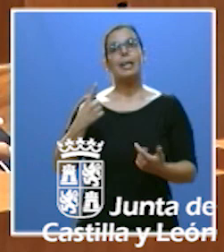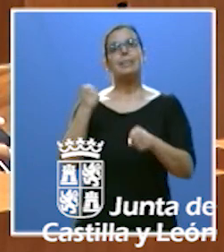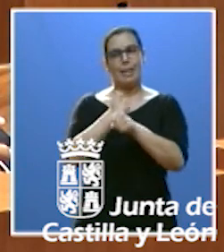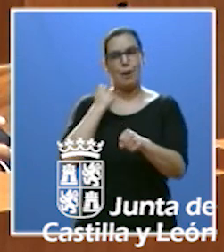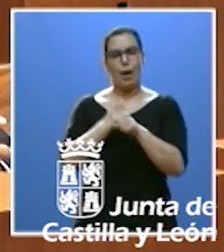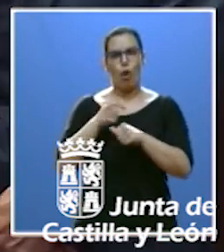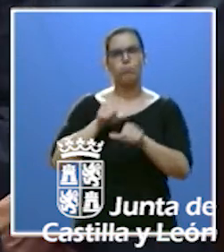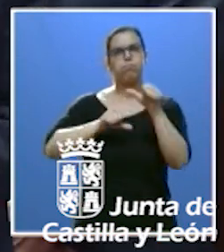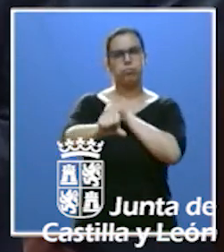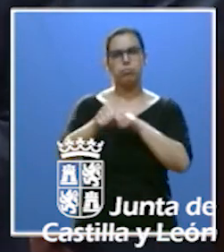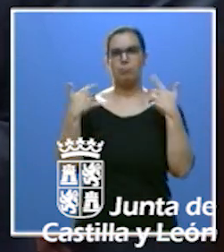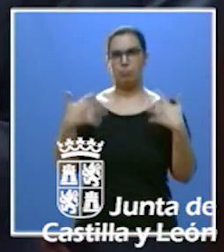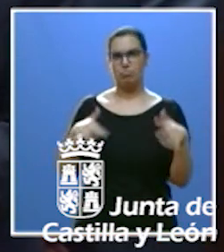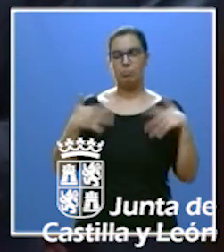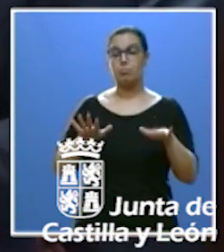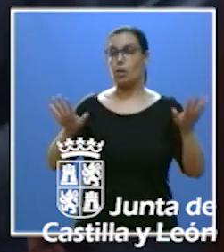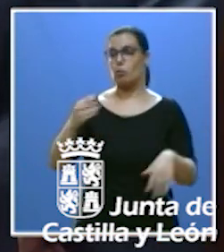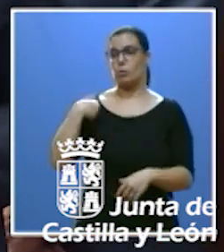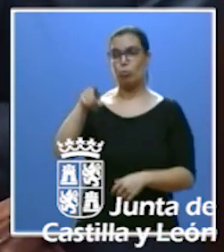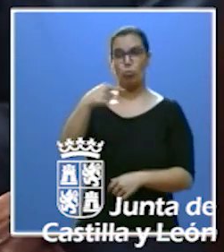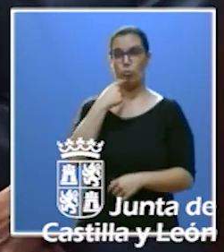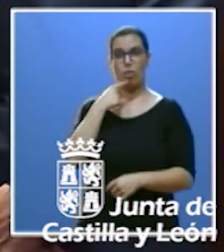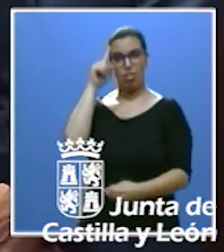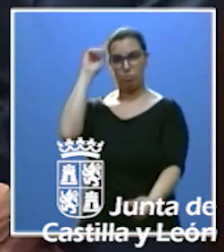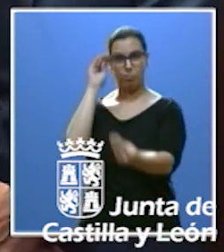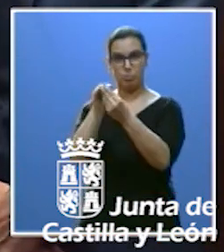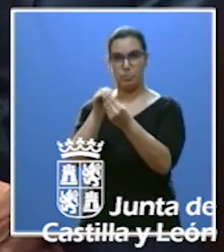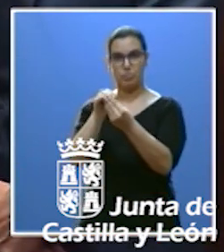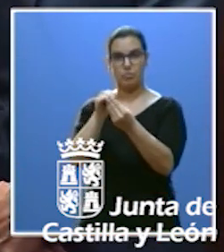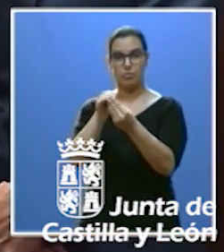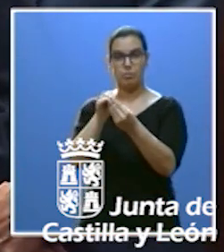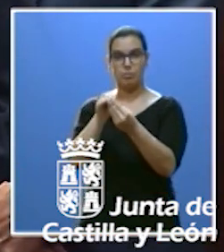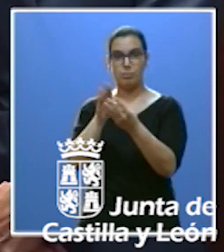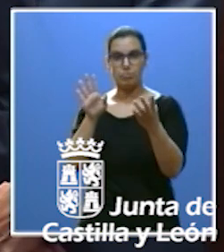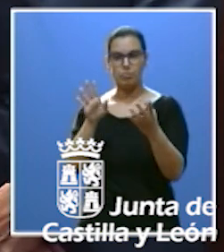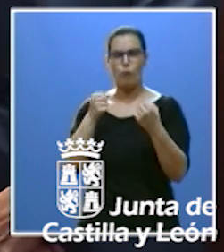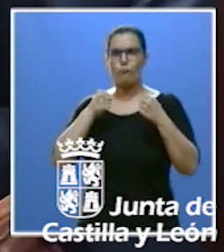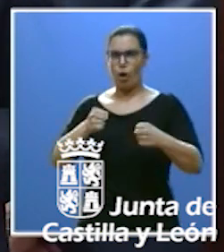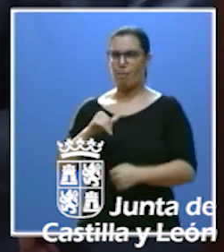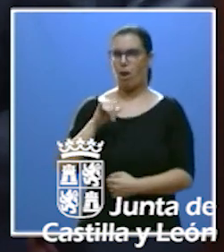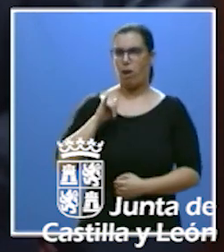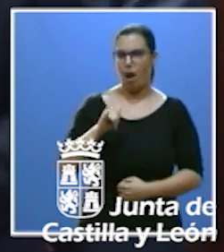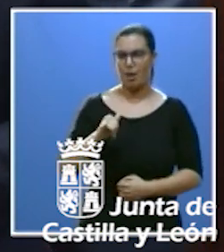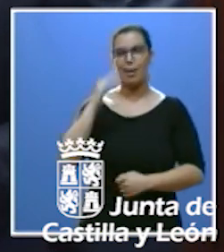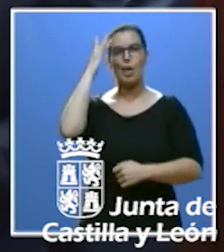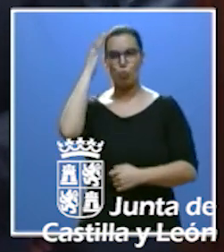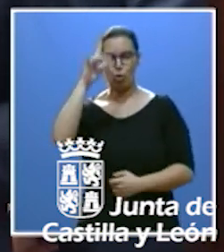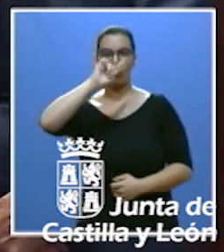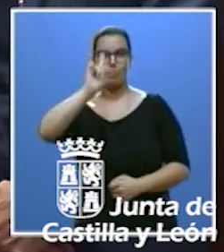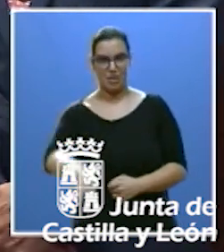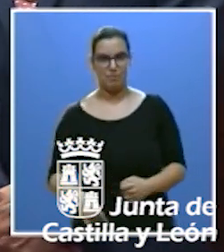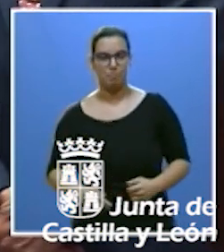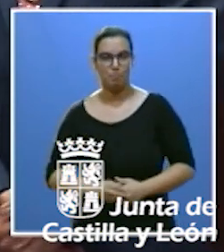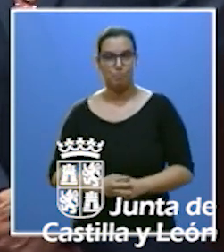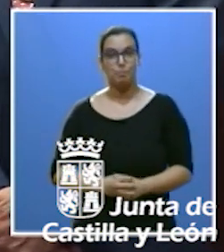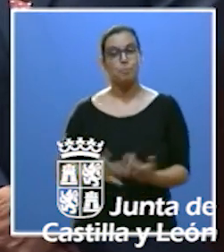por delante, pero como bien dices, no nos va a faltar ni fuerza ni ilusión.